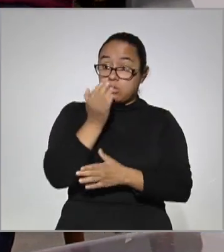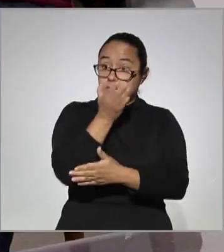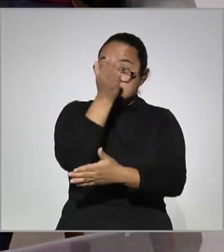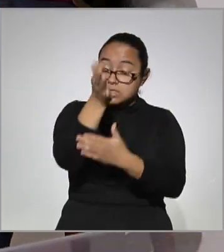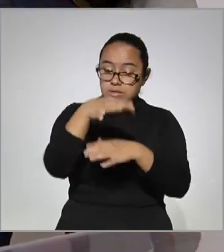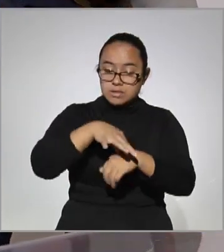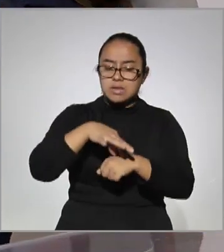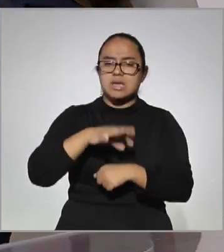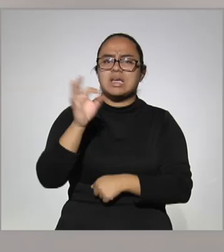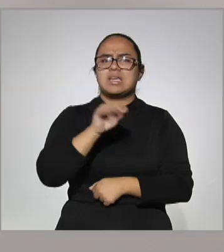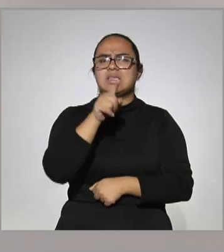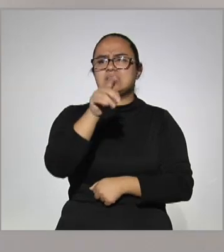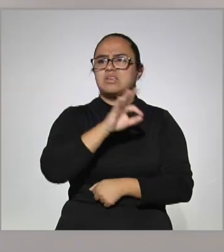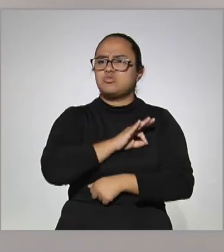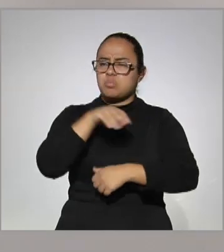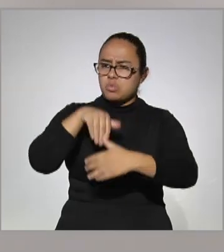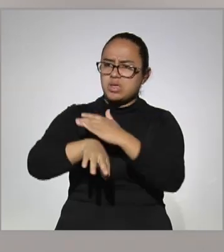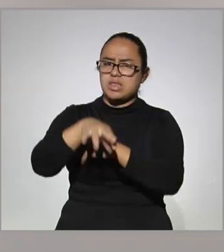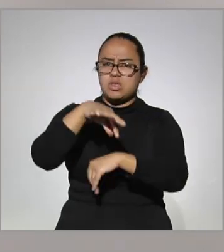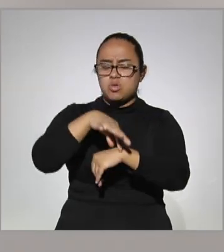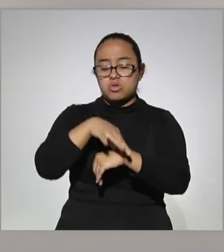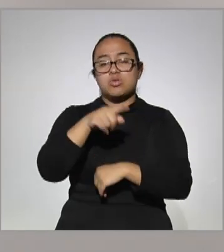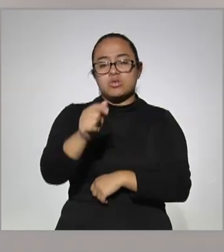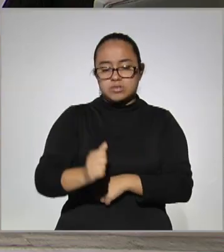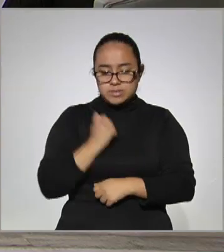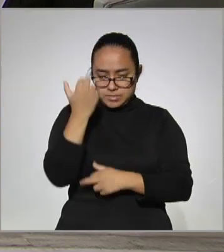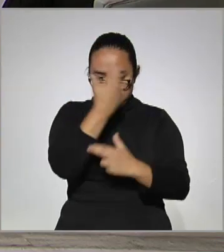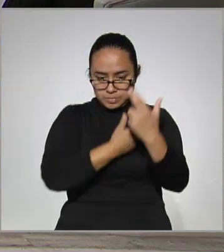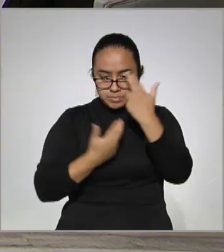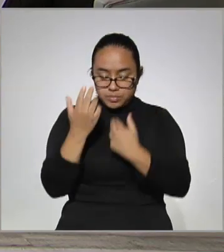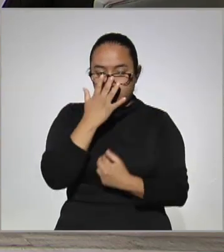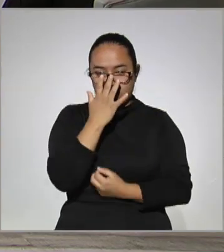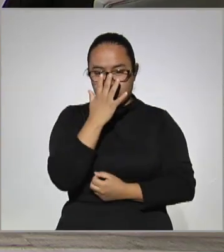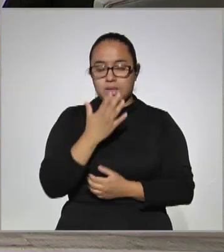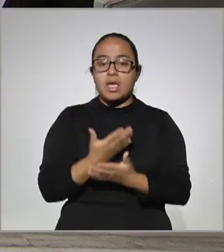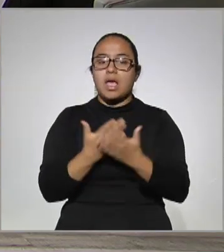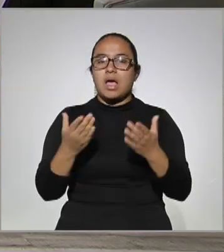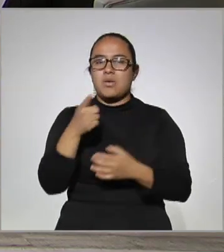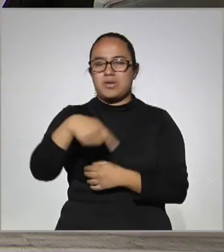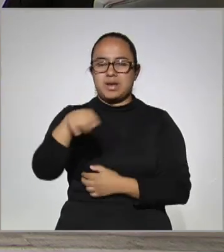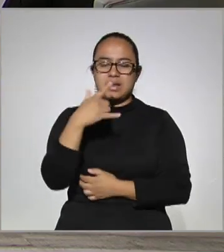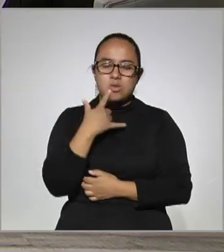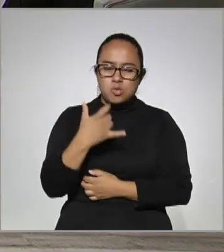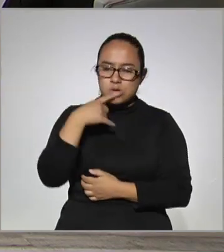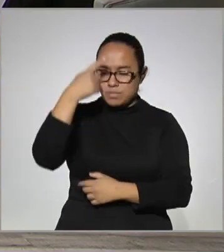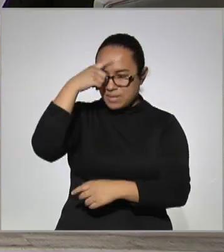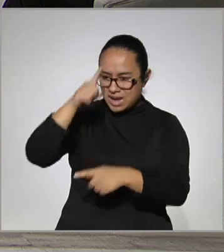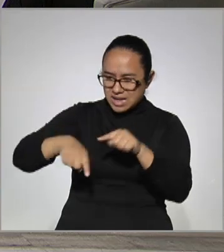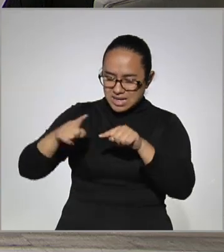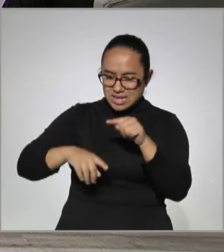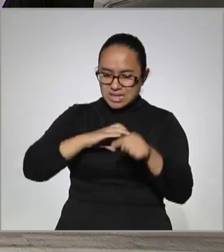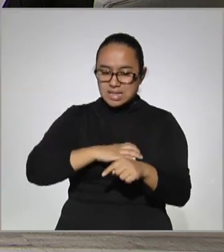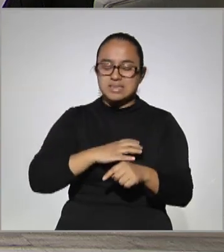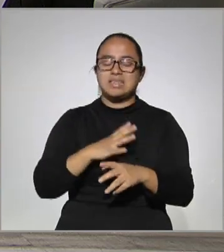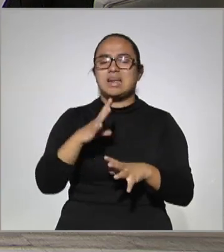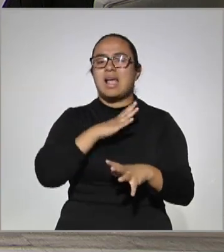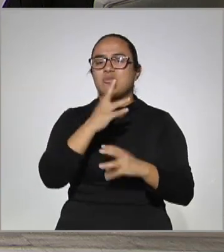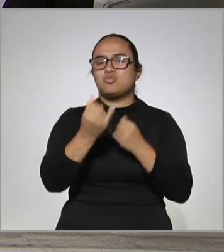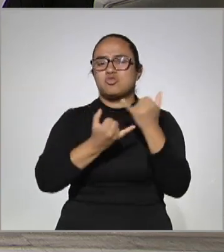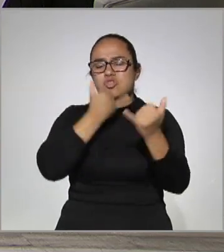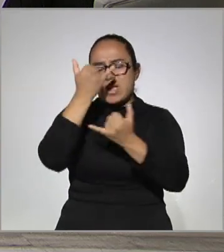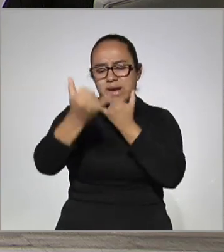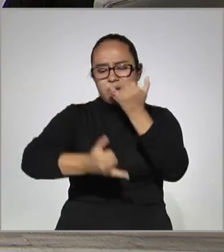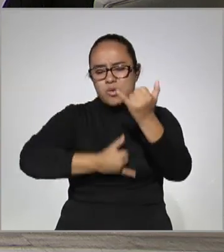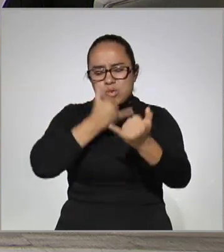si tienes el acceso a algún lugar hay que checarse. Y en relación a el tema de la lucha contra el cáncer, pues ha tenido muchos tropiezos. Ha tenido